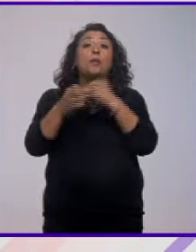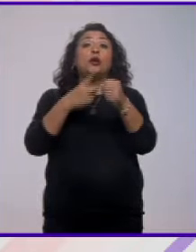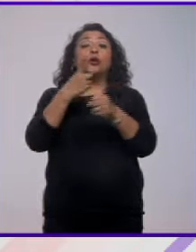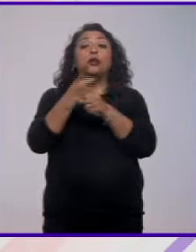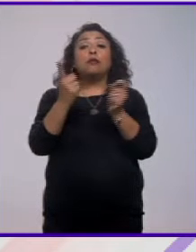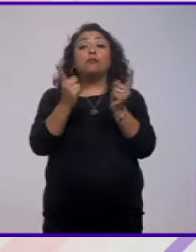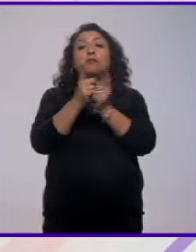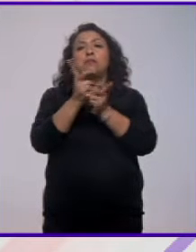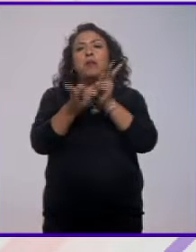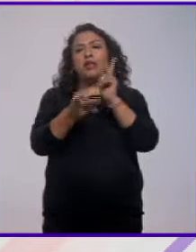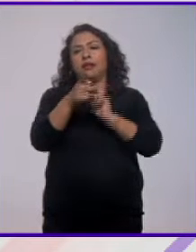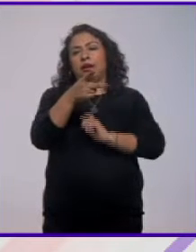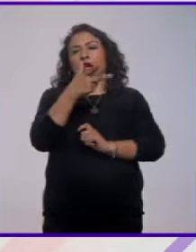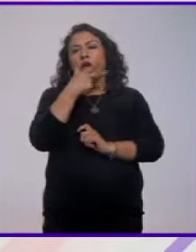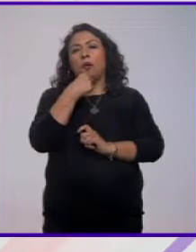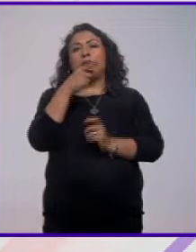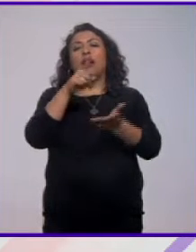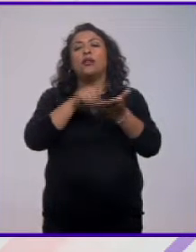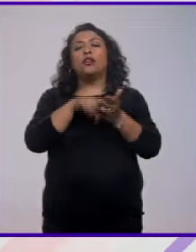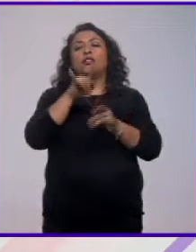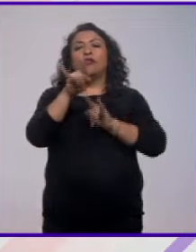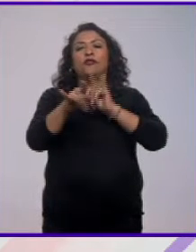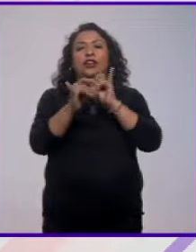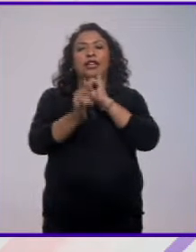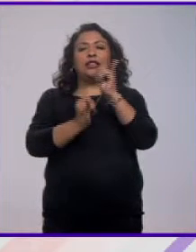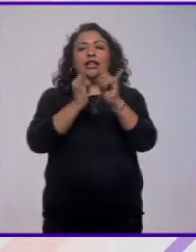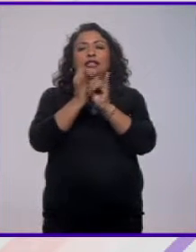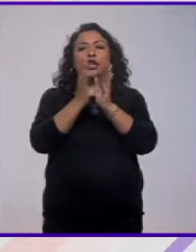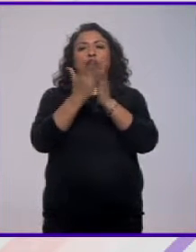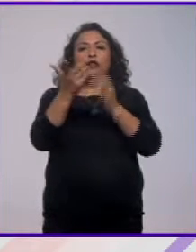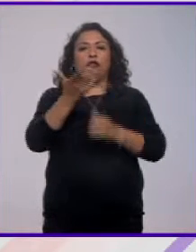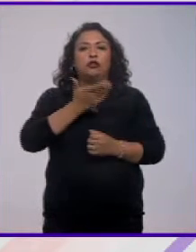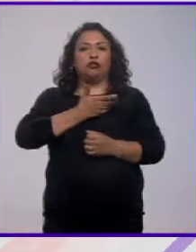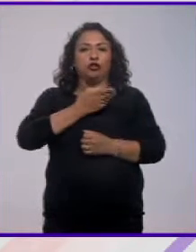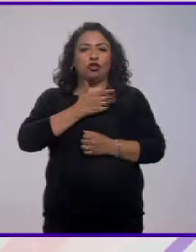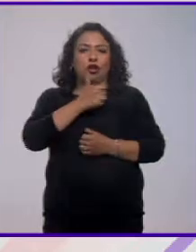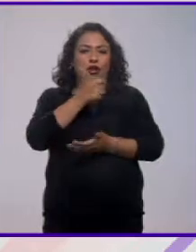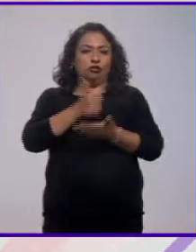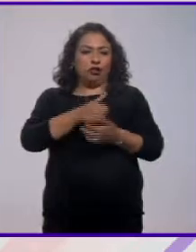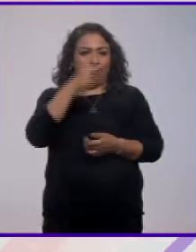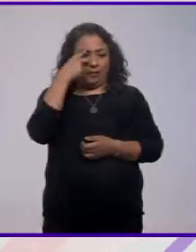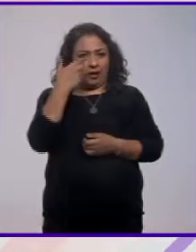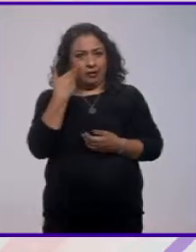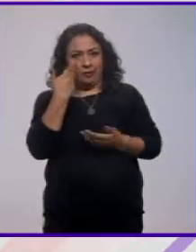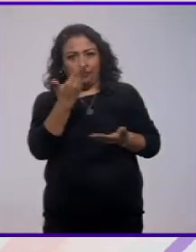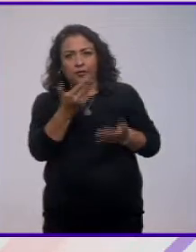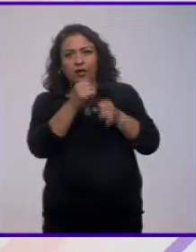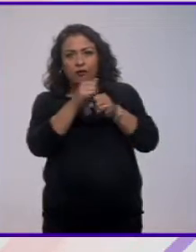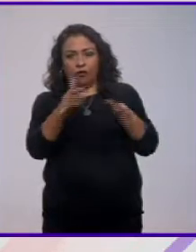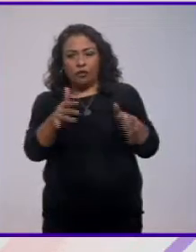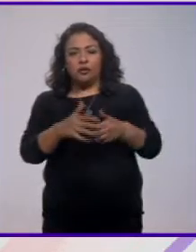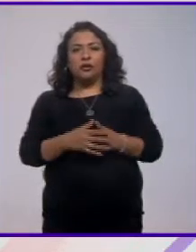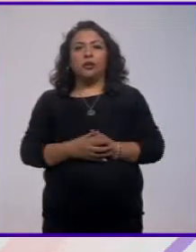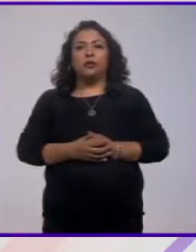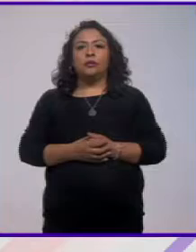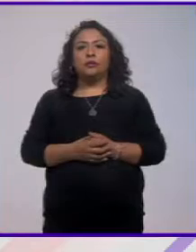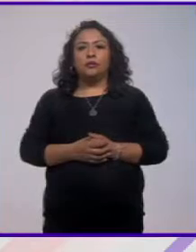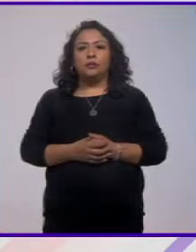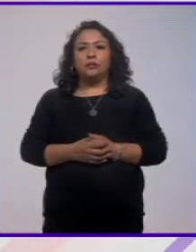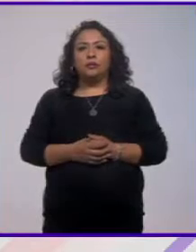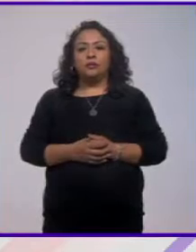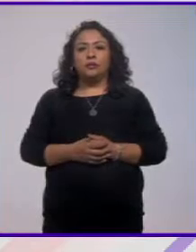oportunidad de platicar con él en el marco de la Feria Internacional del Libro del Zócalo de la Ciudad de México. Vamos a ver qué nos tiene preparado.